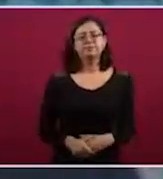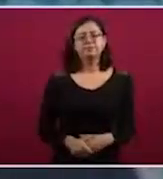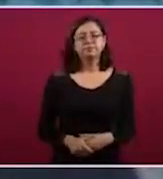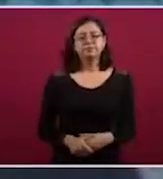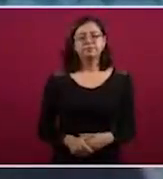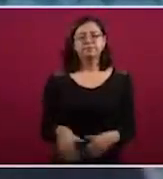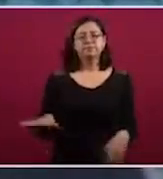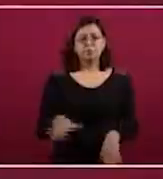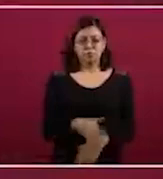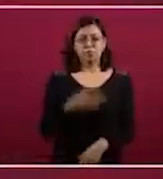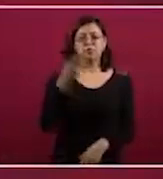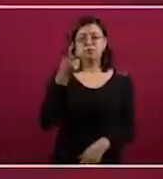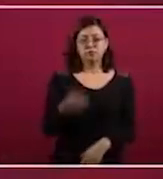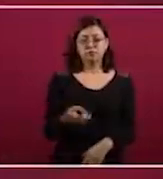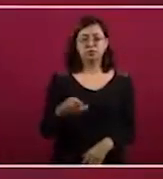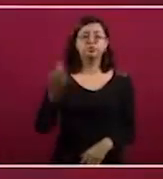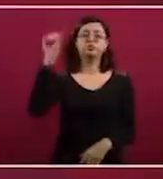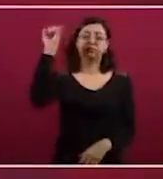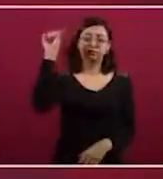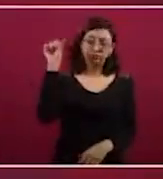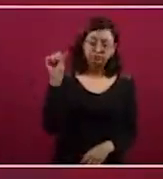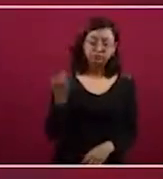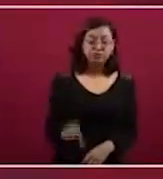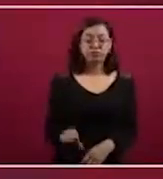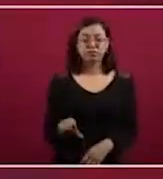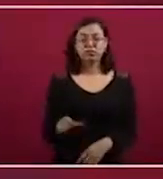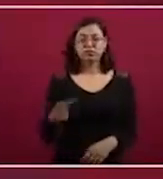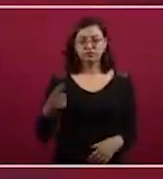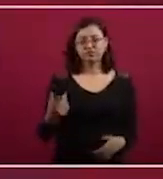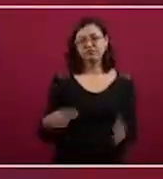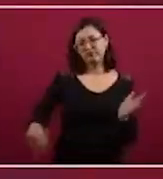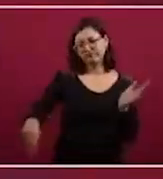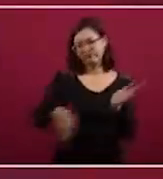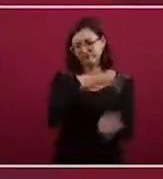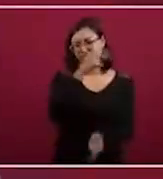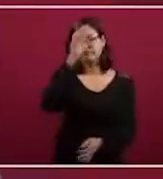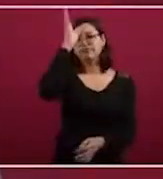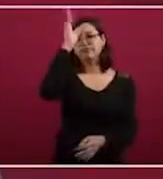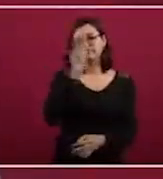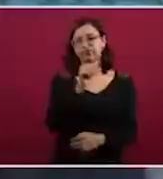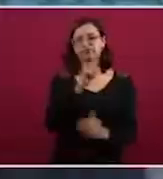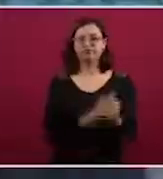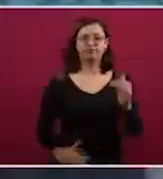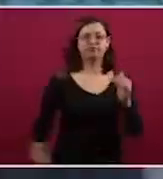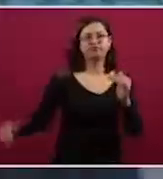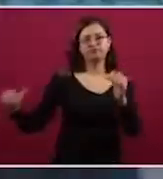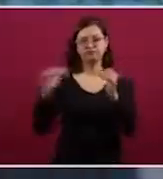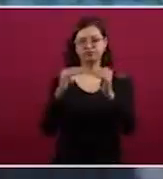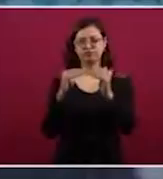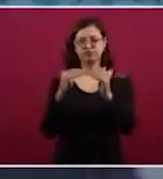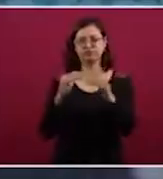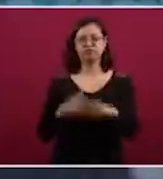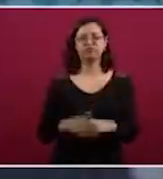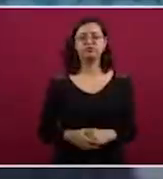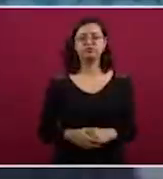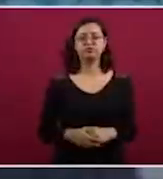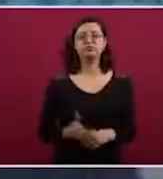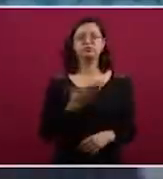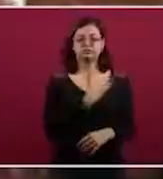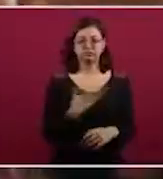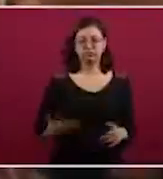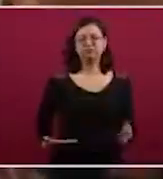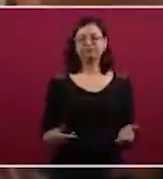Y es por ello que el día de hoy vamos a firmar el acuerdo por la igualdad con la firma del